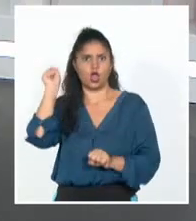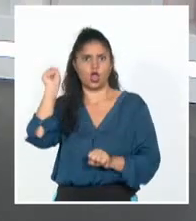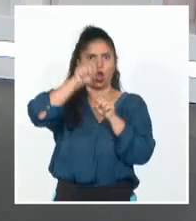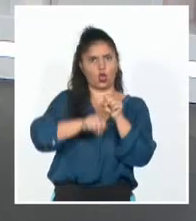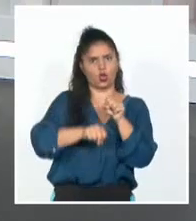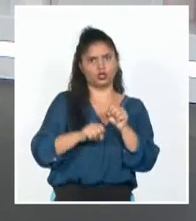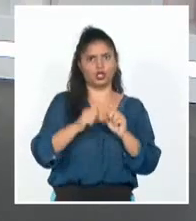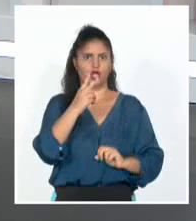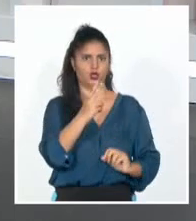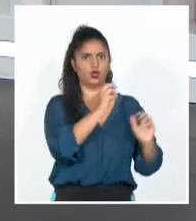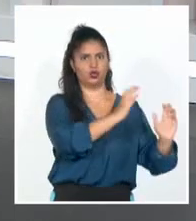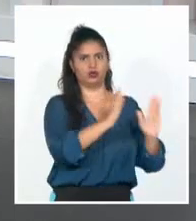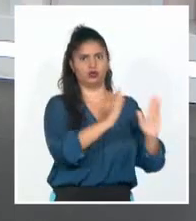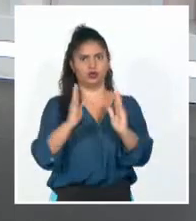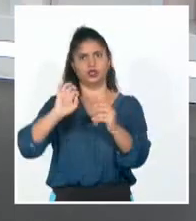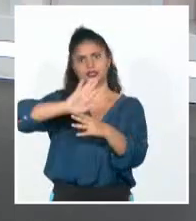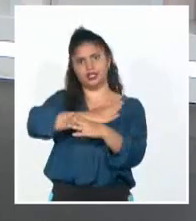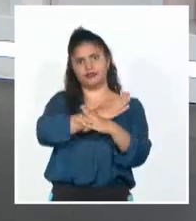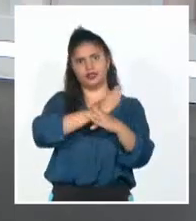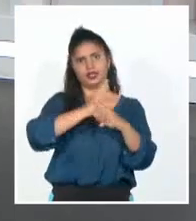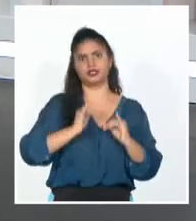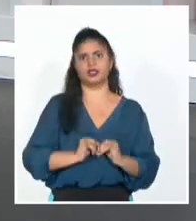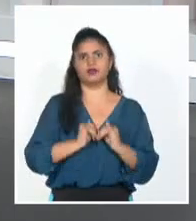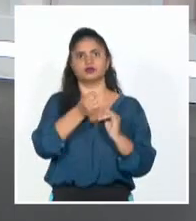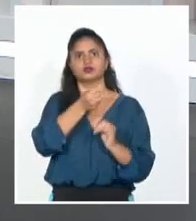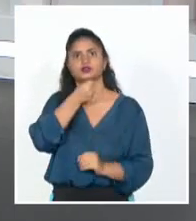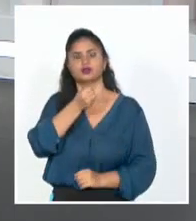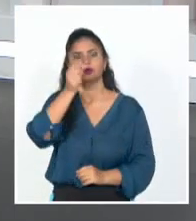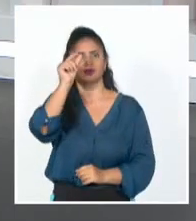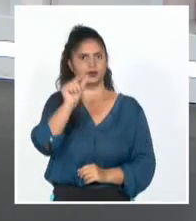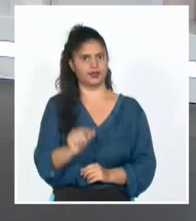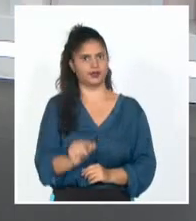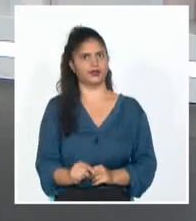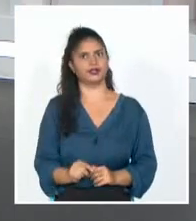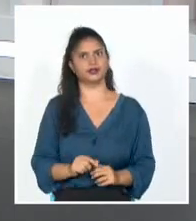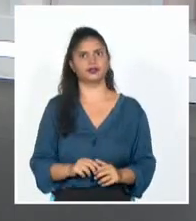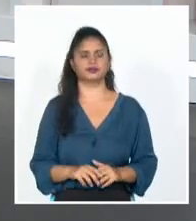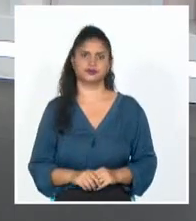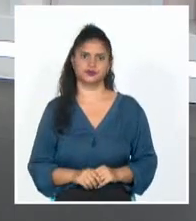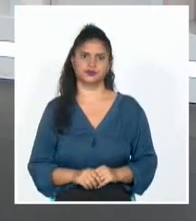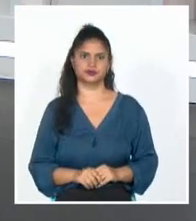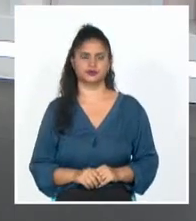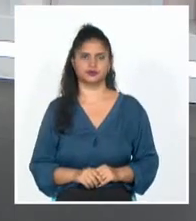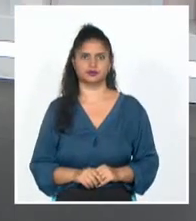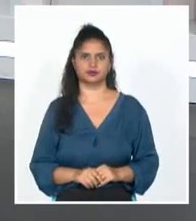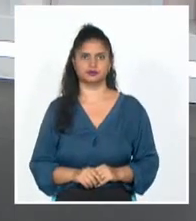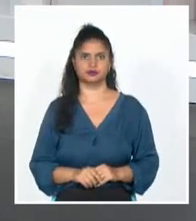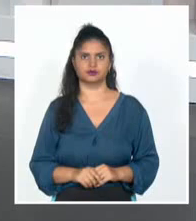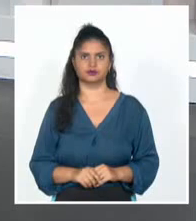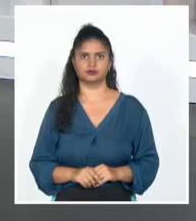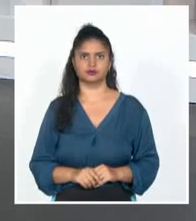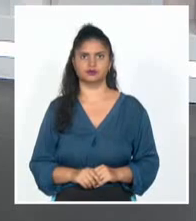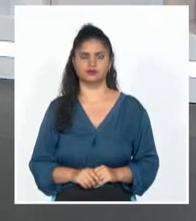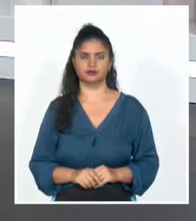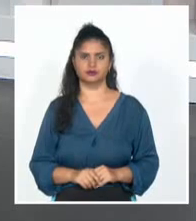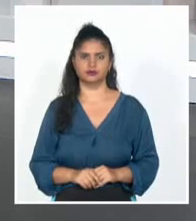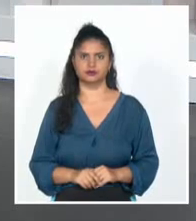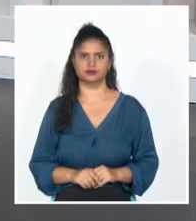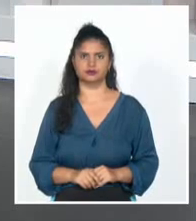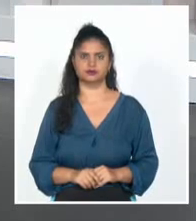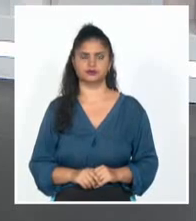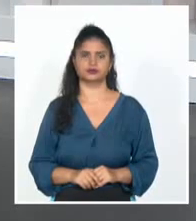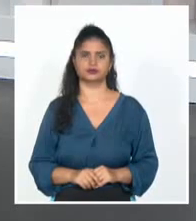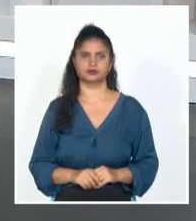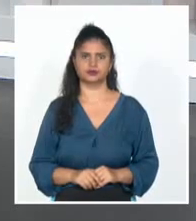estilos. Establecemos la comunicación ahora mismo con Guillermo Rodríguez Hidalgo Gato, que se encuentra en el gimnasio Cuna